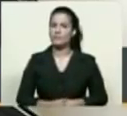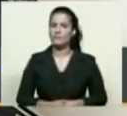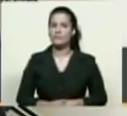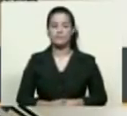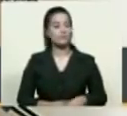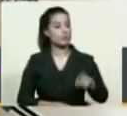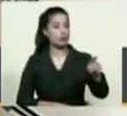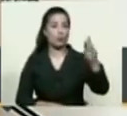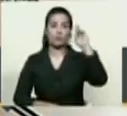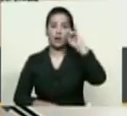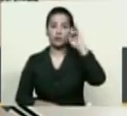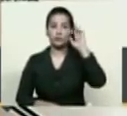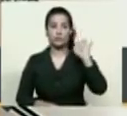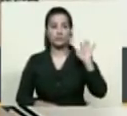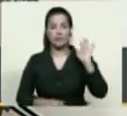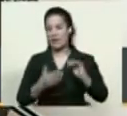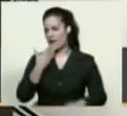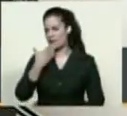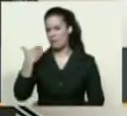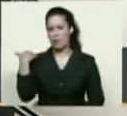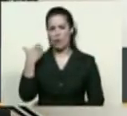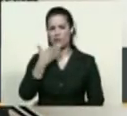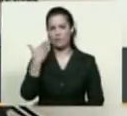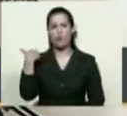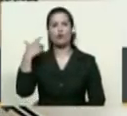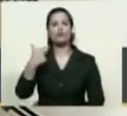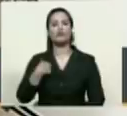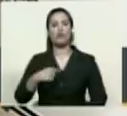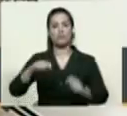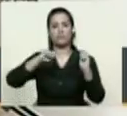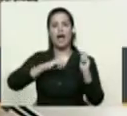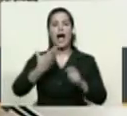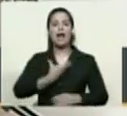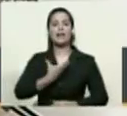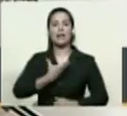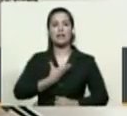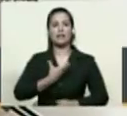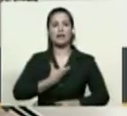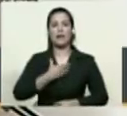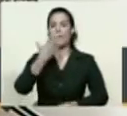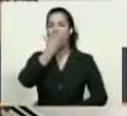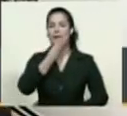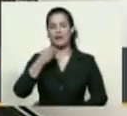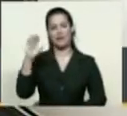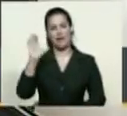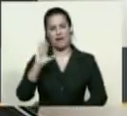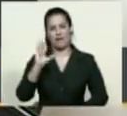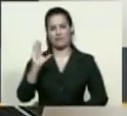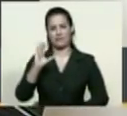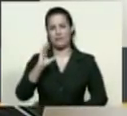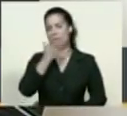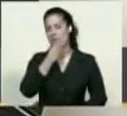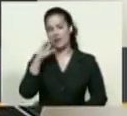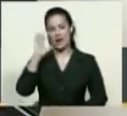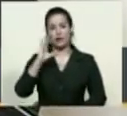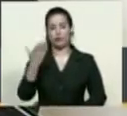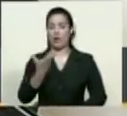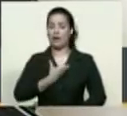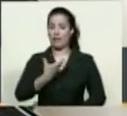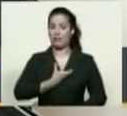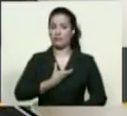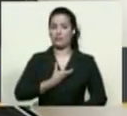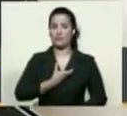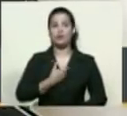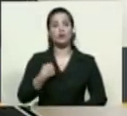toda la razón. Yo hasta hace muy poco fui alcalde de esta bella ciudad, de nuestra ciudad capital, y creo que